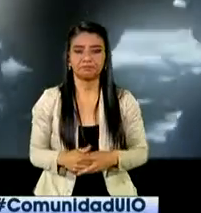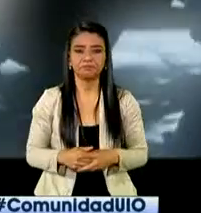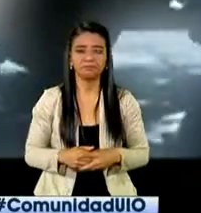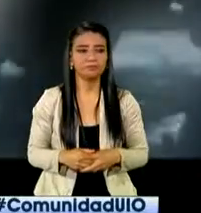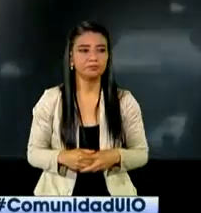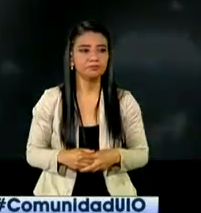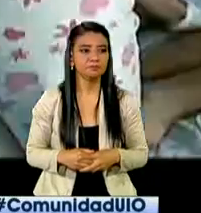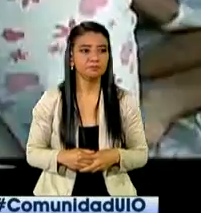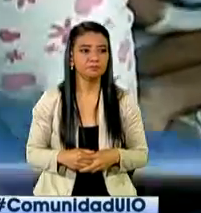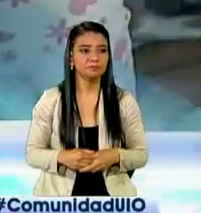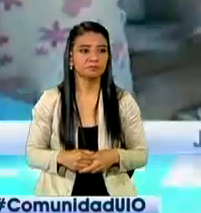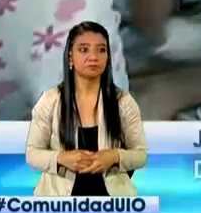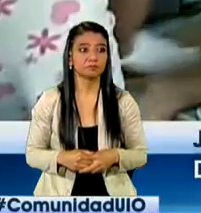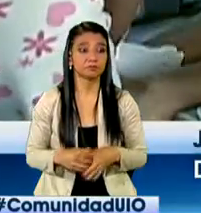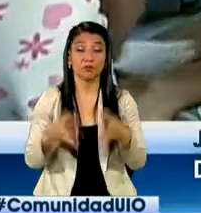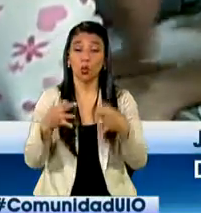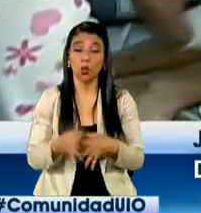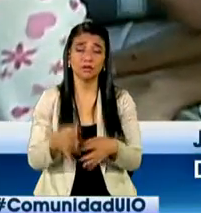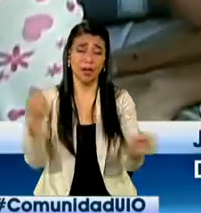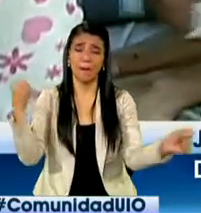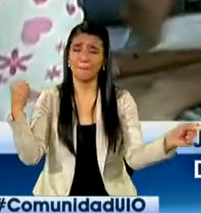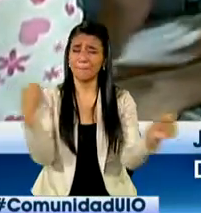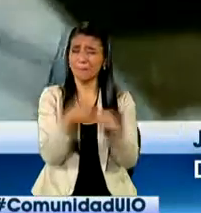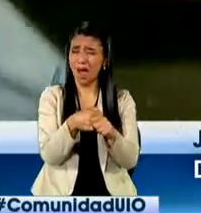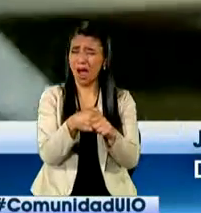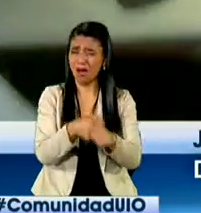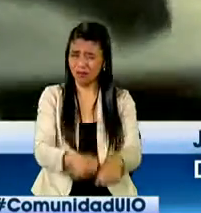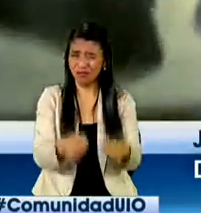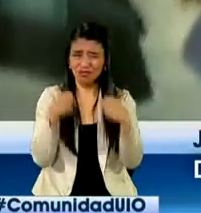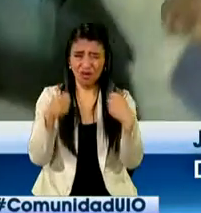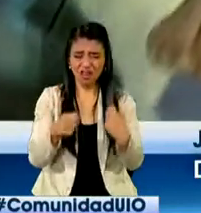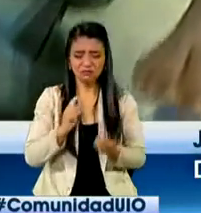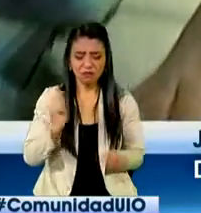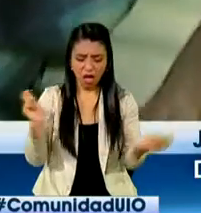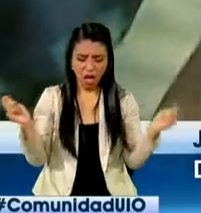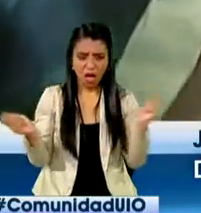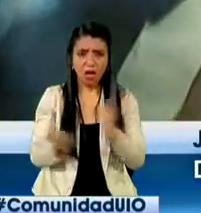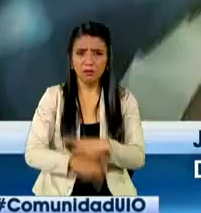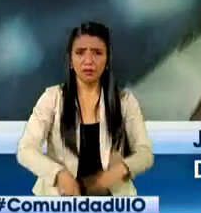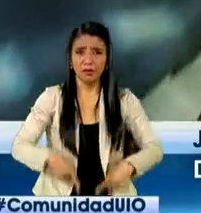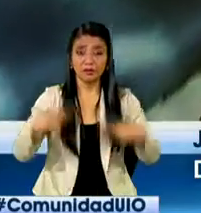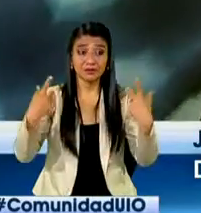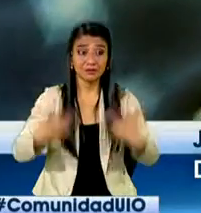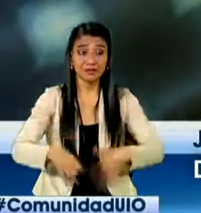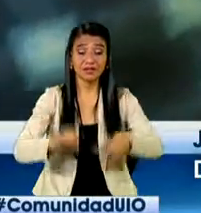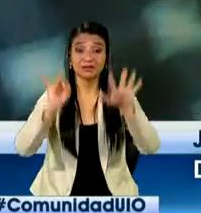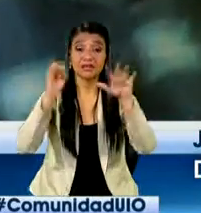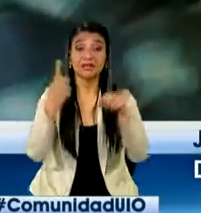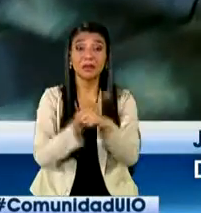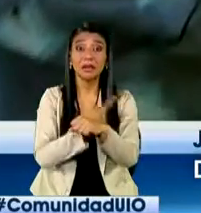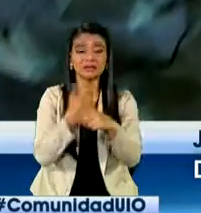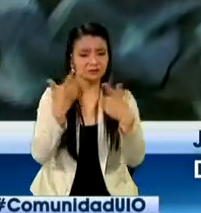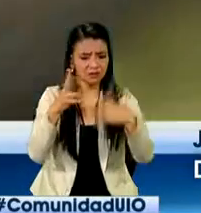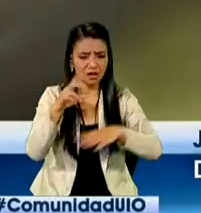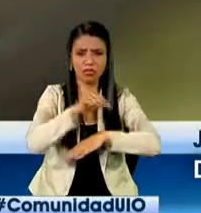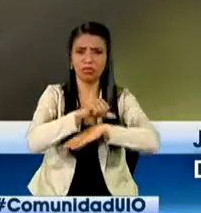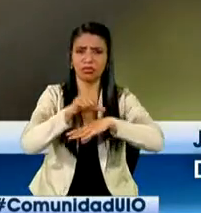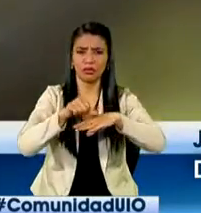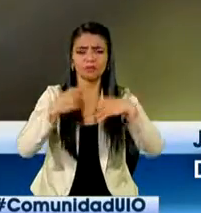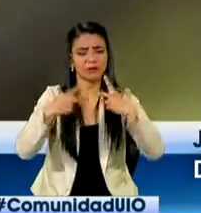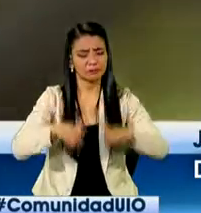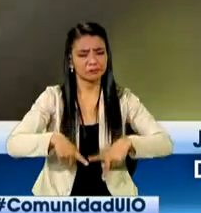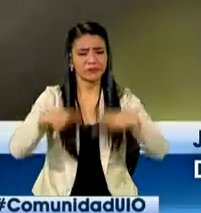Después del fatal accidente, la vida de este joven nunca fue la misma. Se sometió a 7 cirugías y le ha dado una dura batalla a la